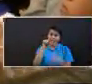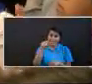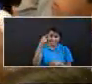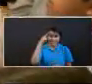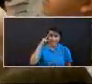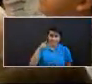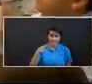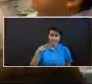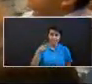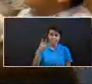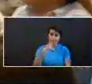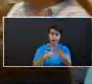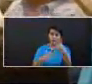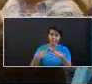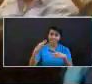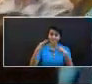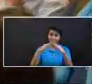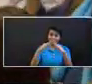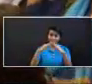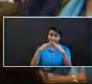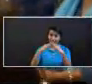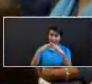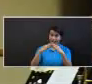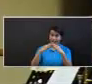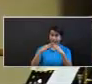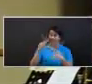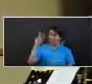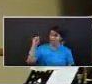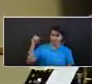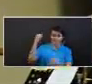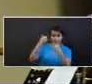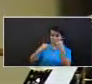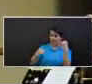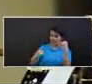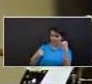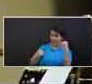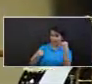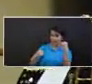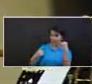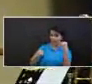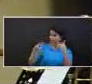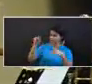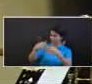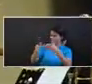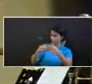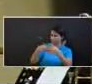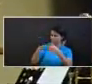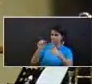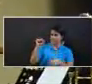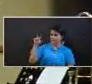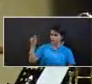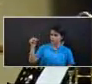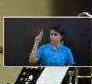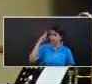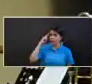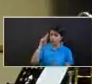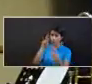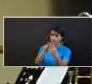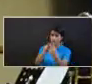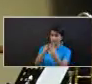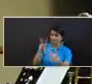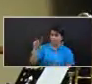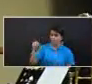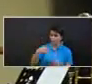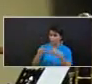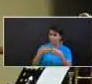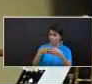el día que vas a volver a casa. Aún no has terminado. No importa si no te reconocen. No importa si no